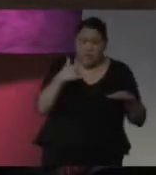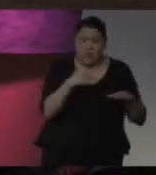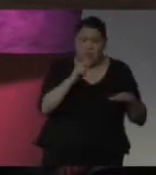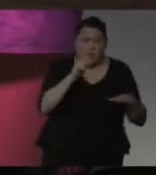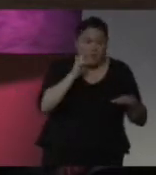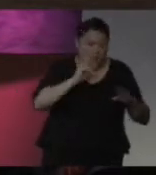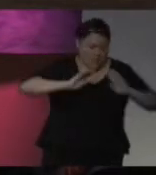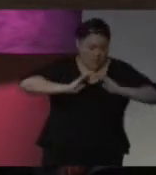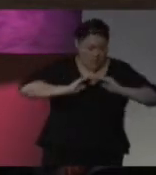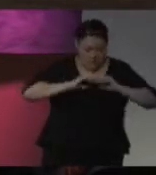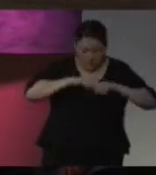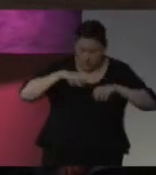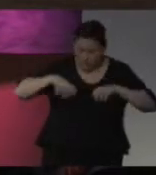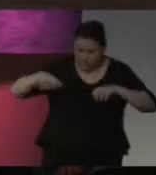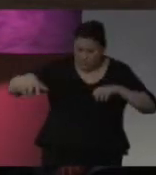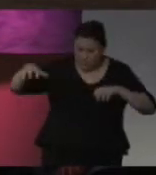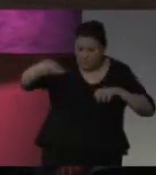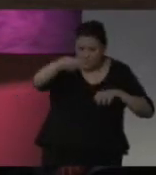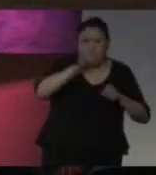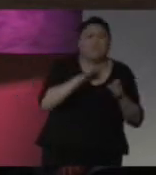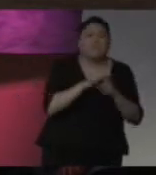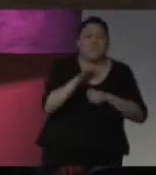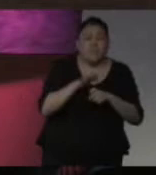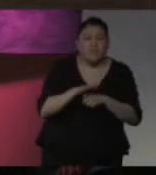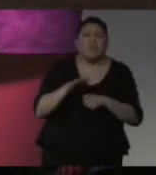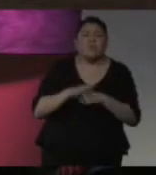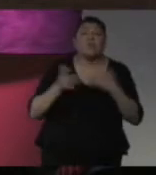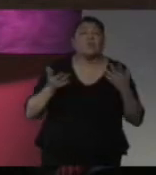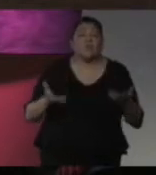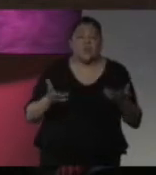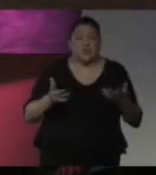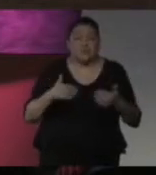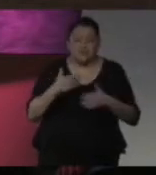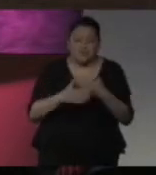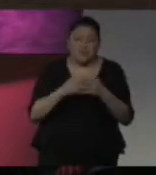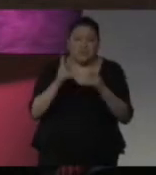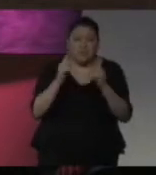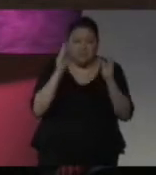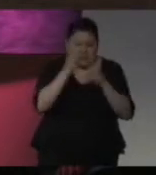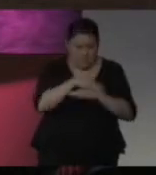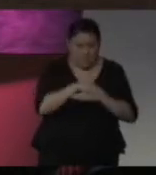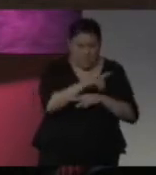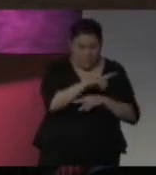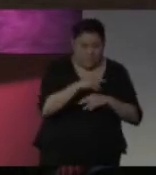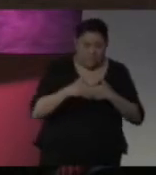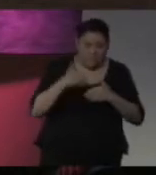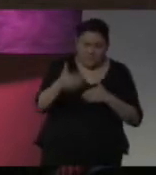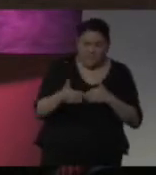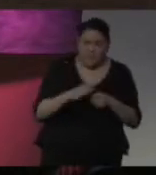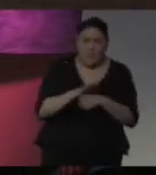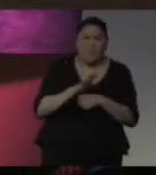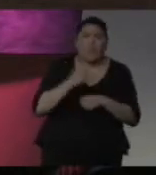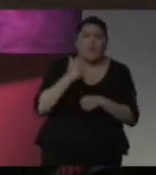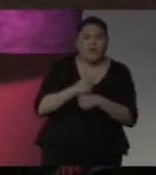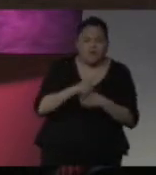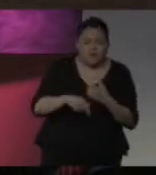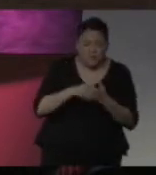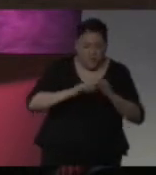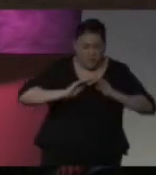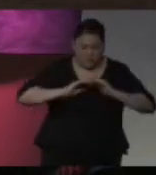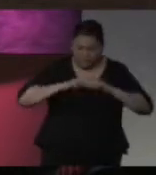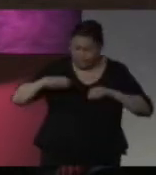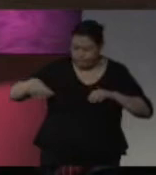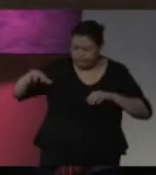presentado en lo que va de la firma después de los acuerdos de paz. Pero eso lo que significa en términos